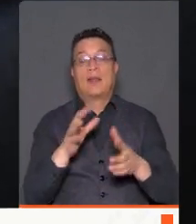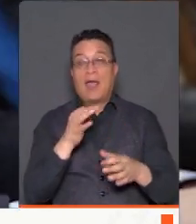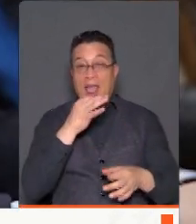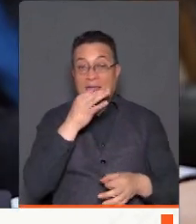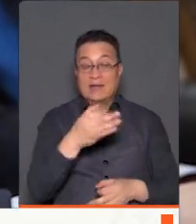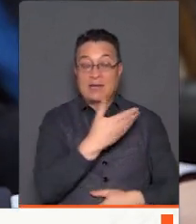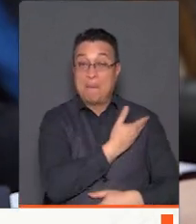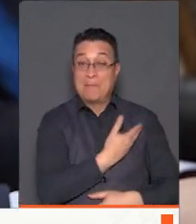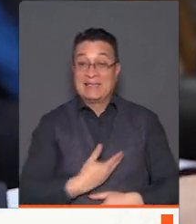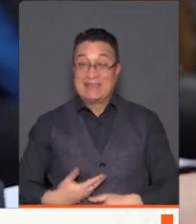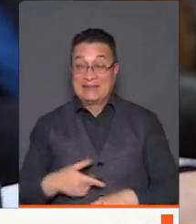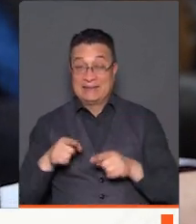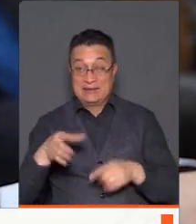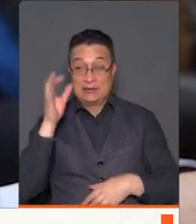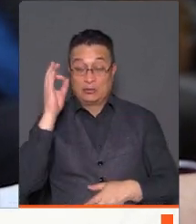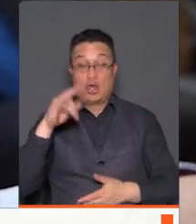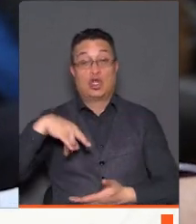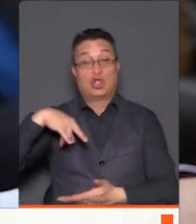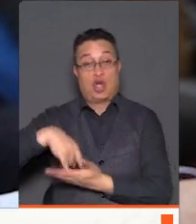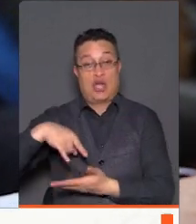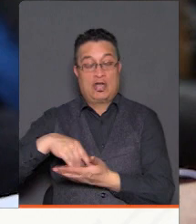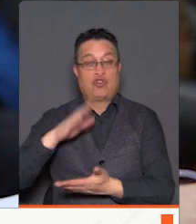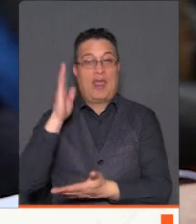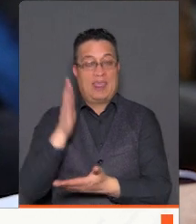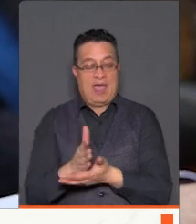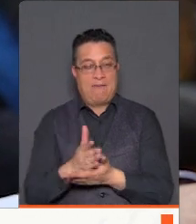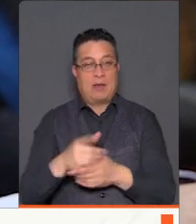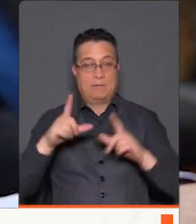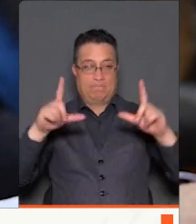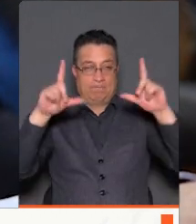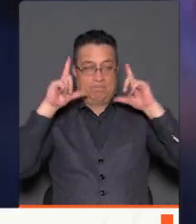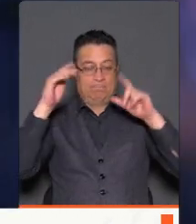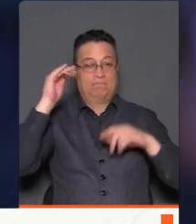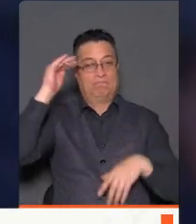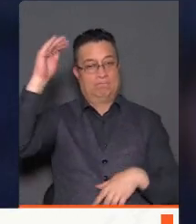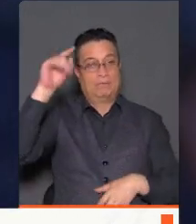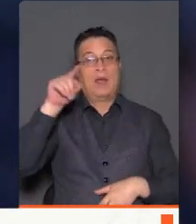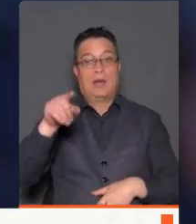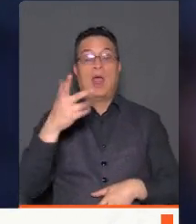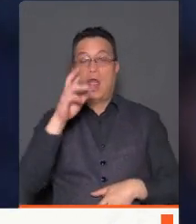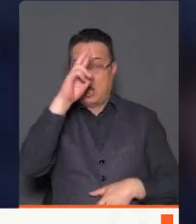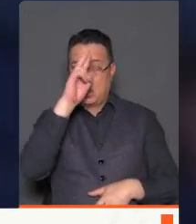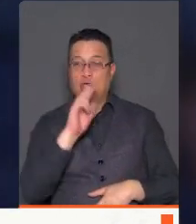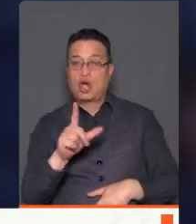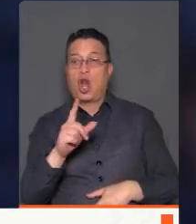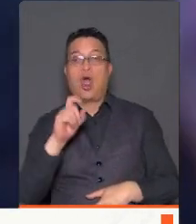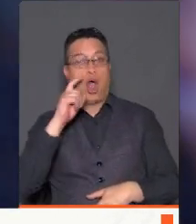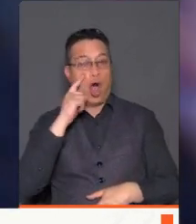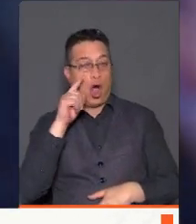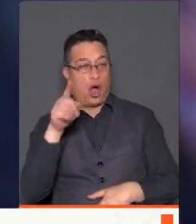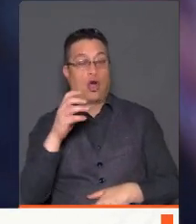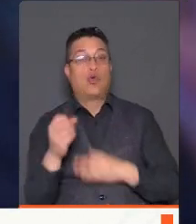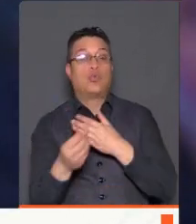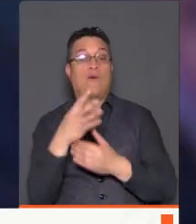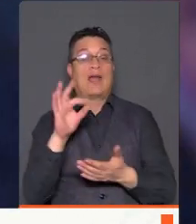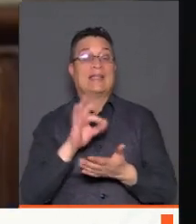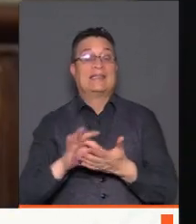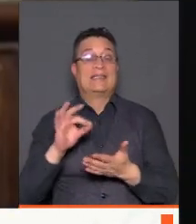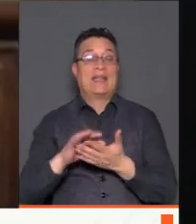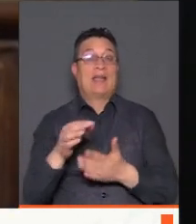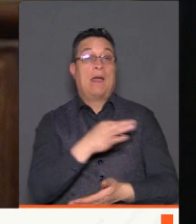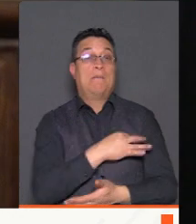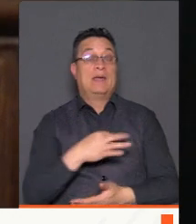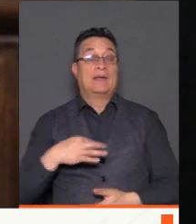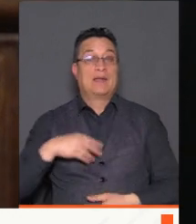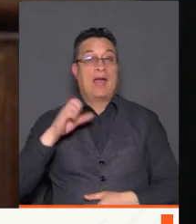presidente en esta reunión es que el Congreso debe ser protagonista. De todas maneras, hay que poner ojo al rol que va a tener la nueva ministra secretaria general de la presidencia,